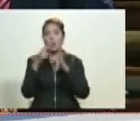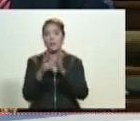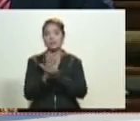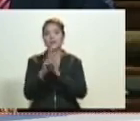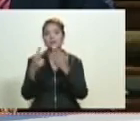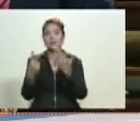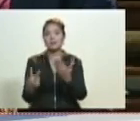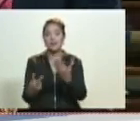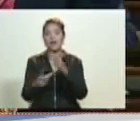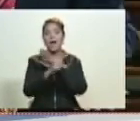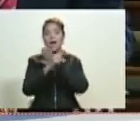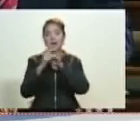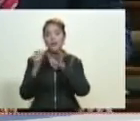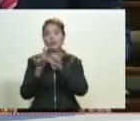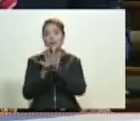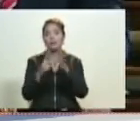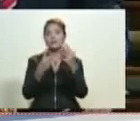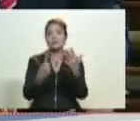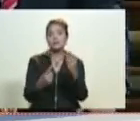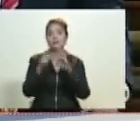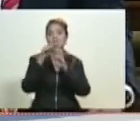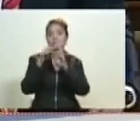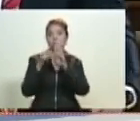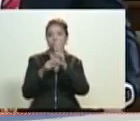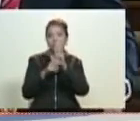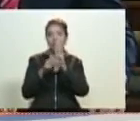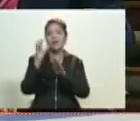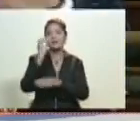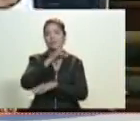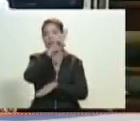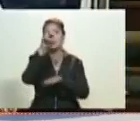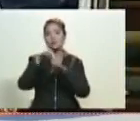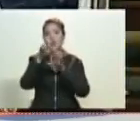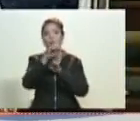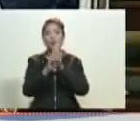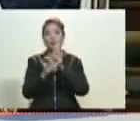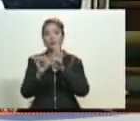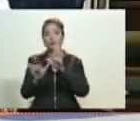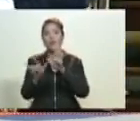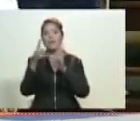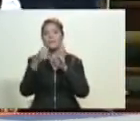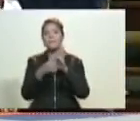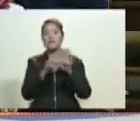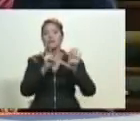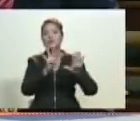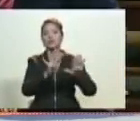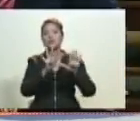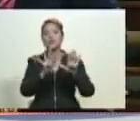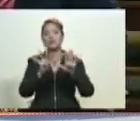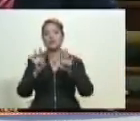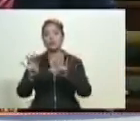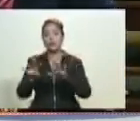1 de mayo de 2017, y el artículo 16 del Estatuto de la Asamblea Nacional Constituyente de